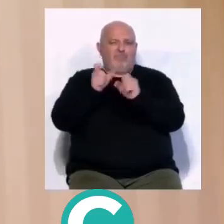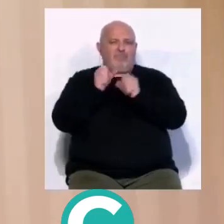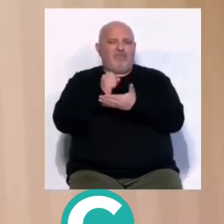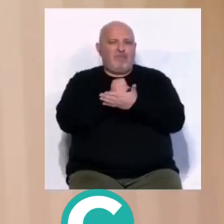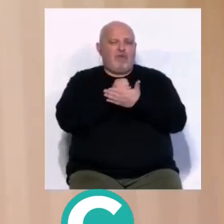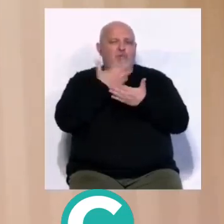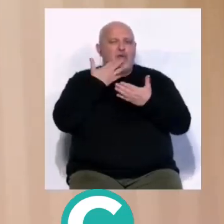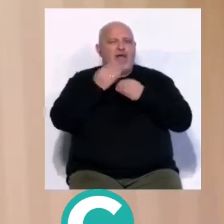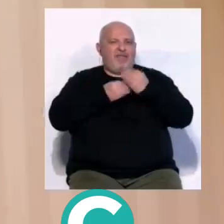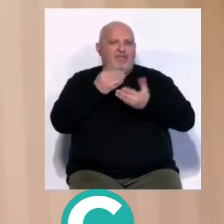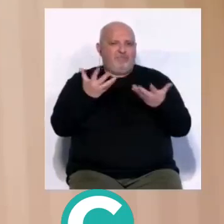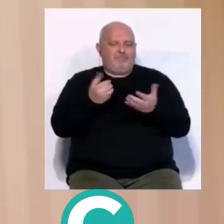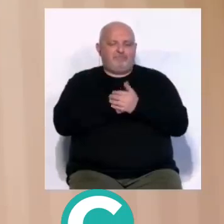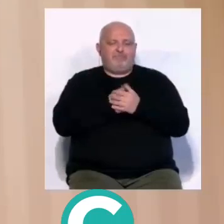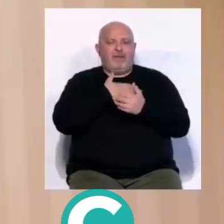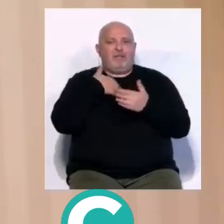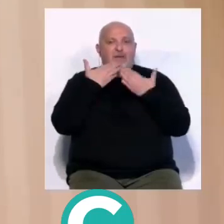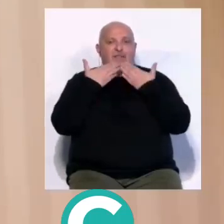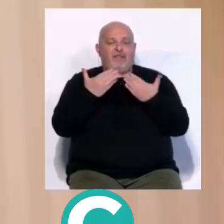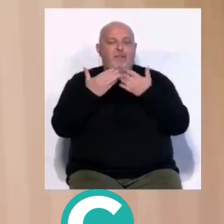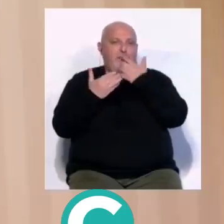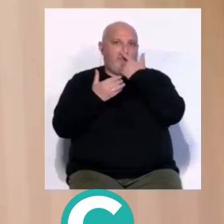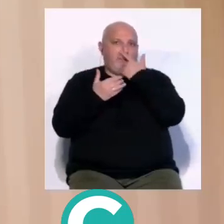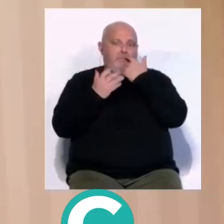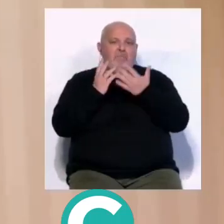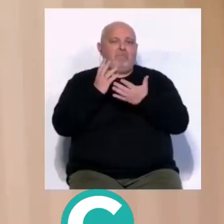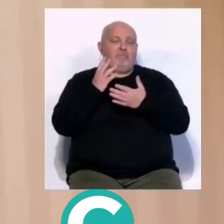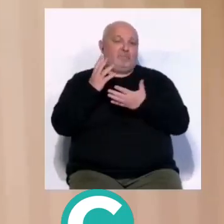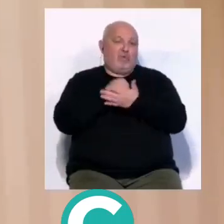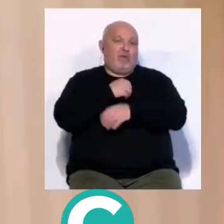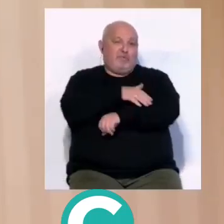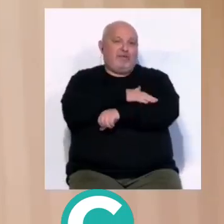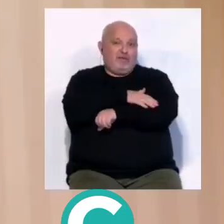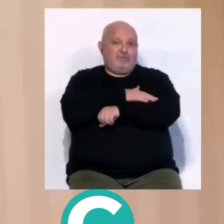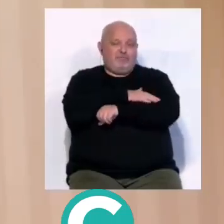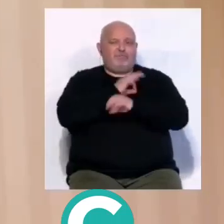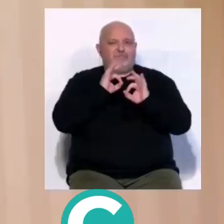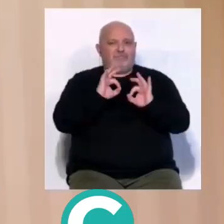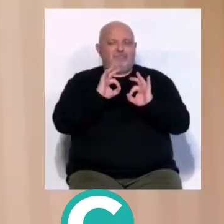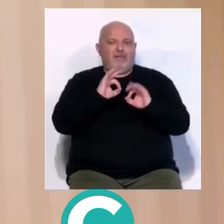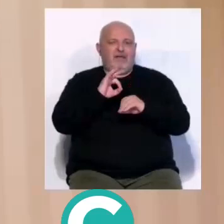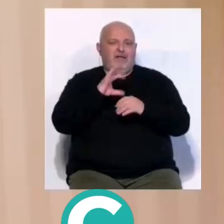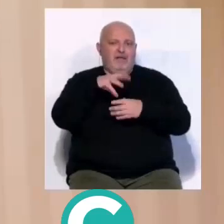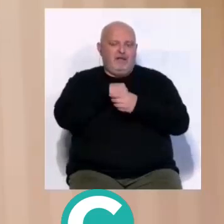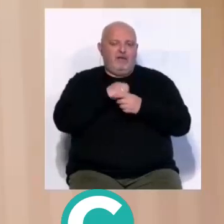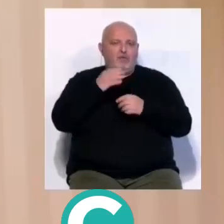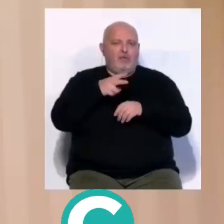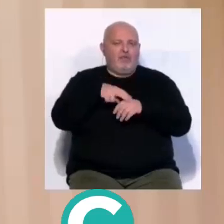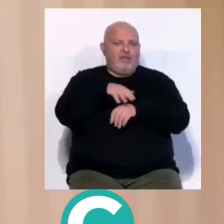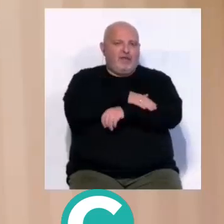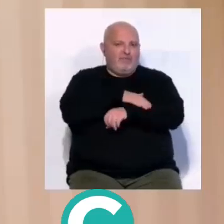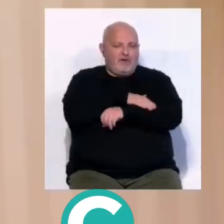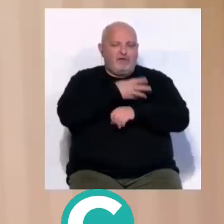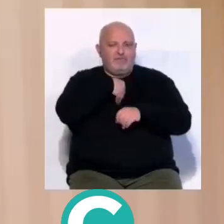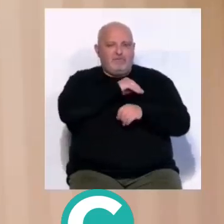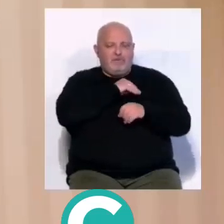cómo actuar. Queremos agradecer a todas las administraciones del Estado, a la subdelegación del Gobierno